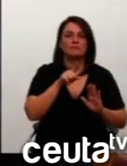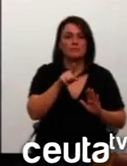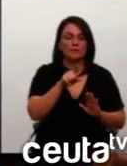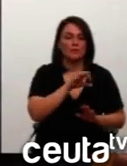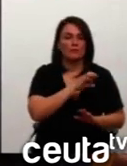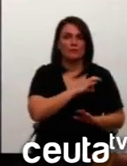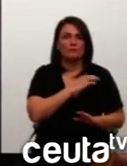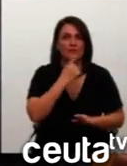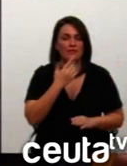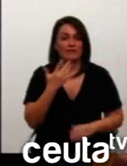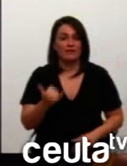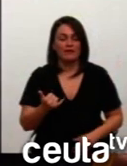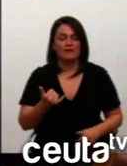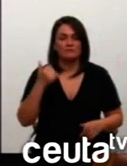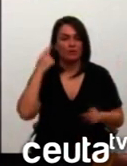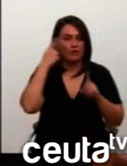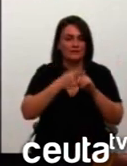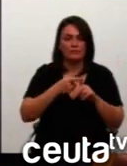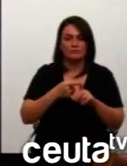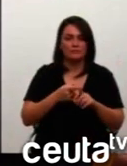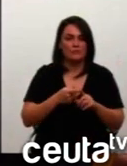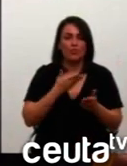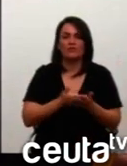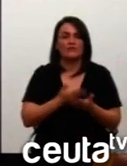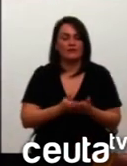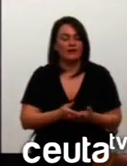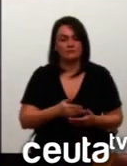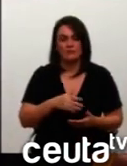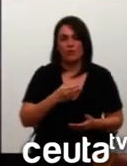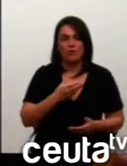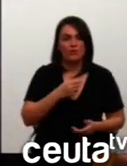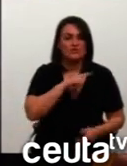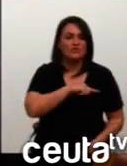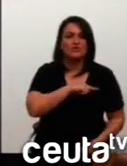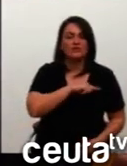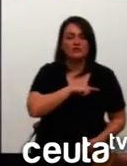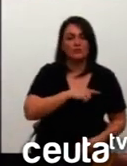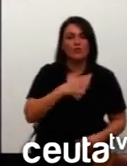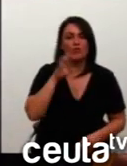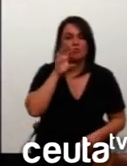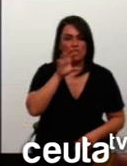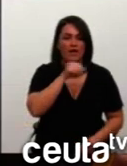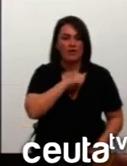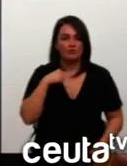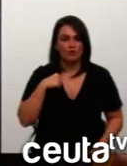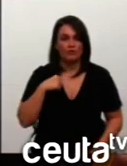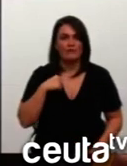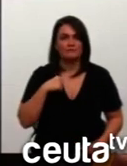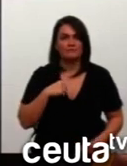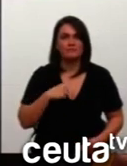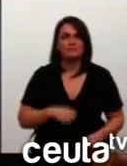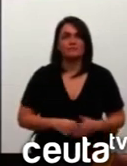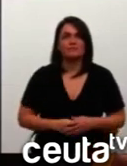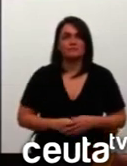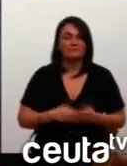que se siente más comunidad autónoma que ayuntamiento, aunque ya le digo, le falta el valor para intentar hacerlo